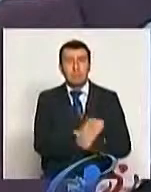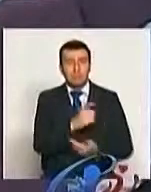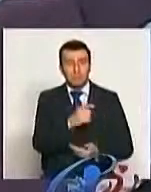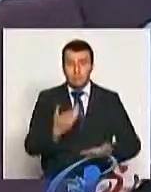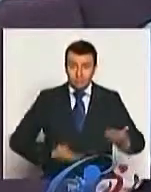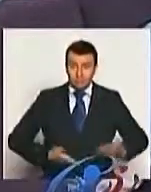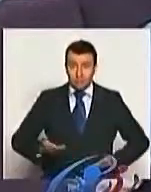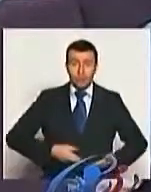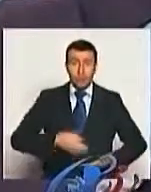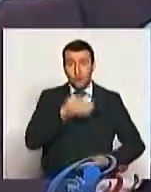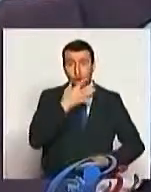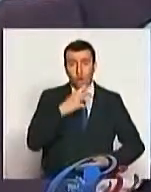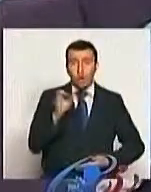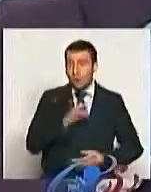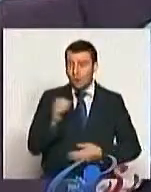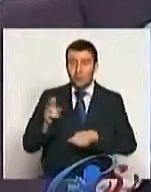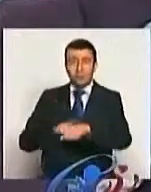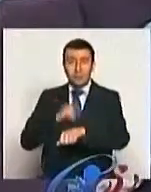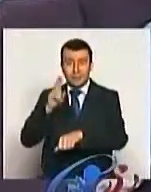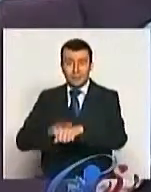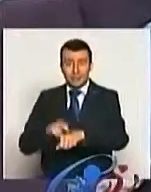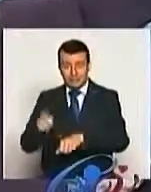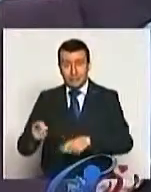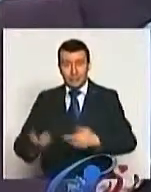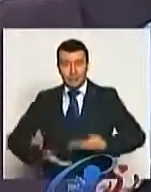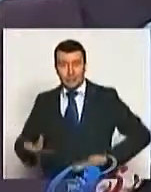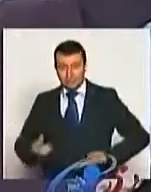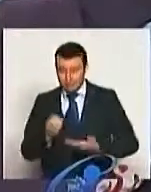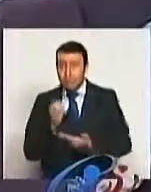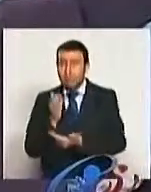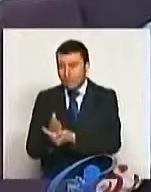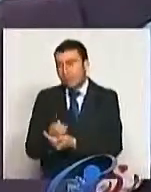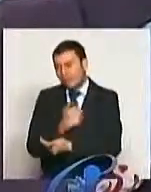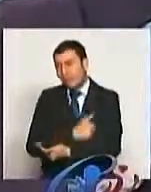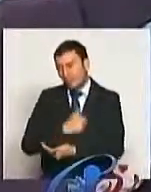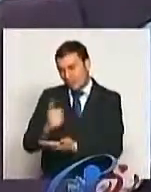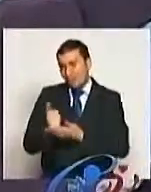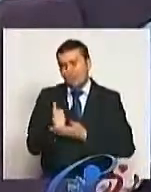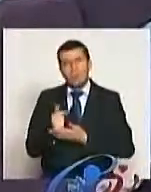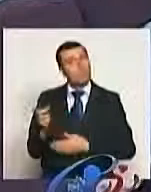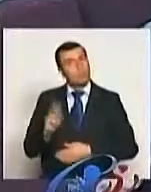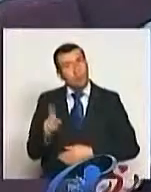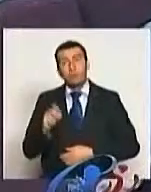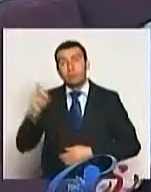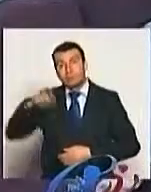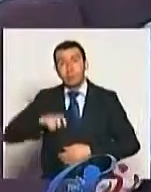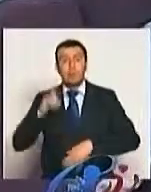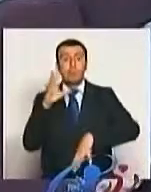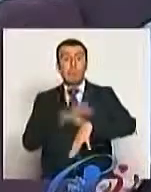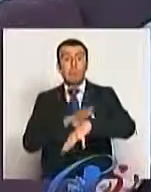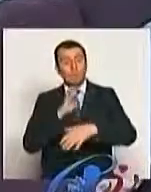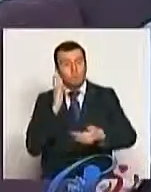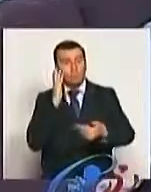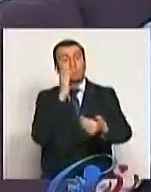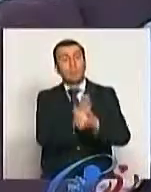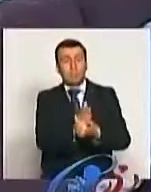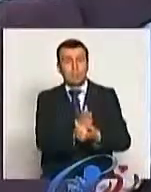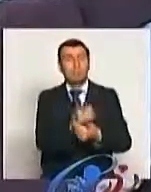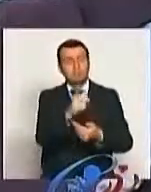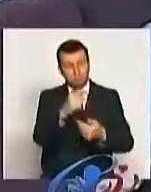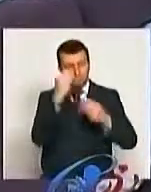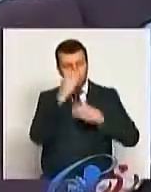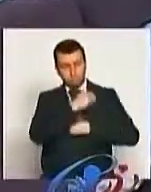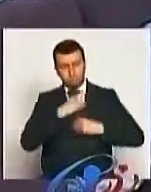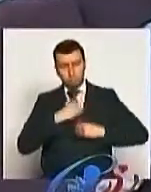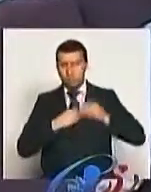tiendas naturistas. La consulta médica es indispensable, el examen de laboratorio ni qué decirlo. Pero a mí